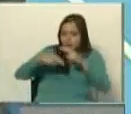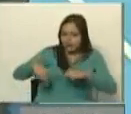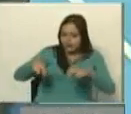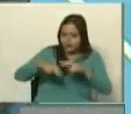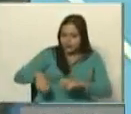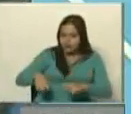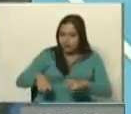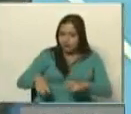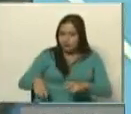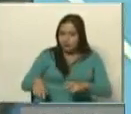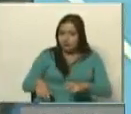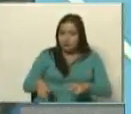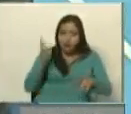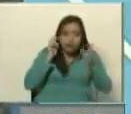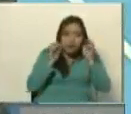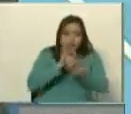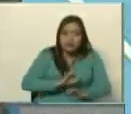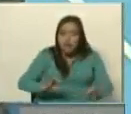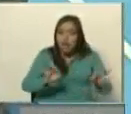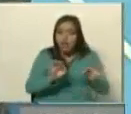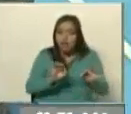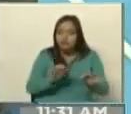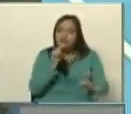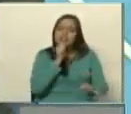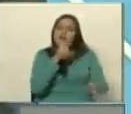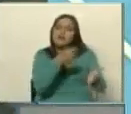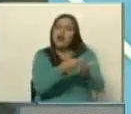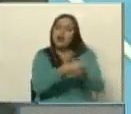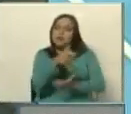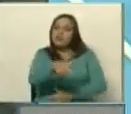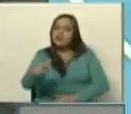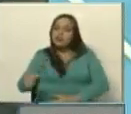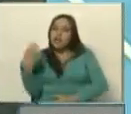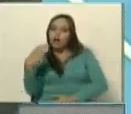No hemos escuchado más nada. ¿Quién pagó a esos mercenarios